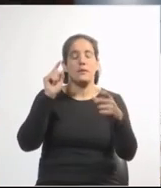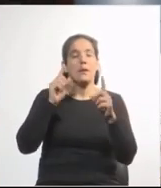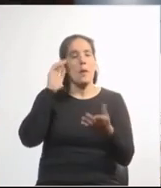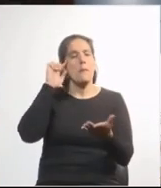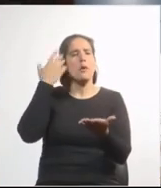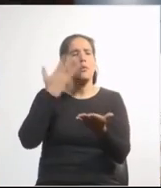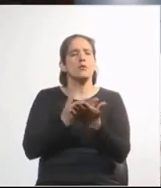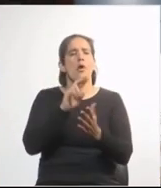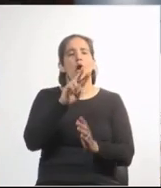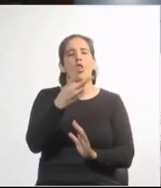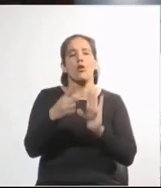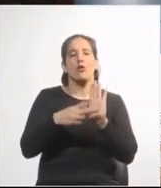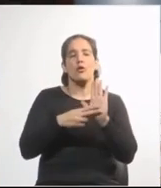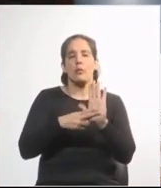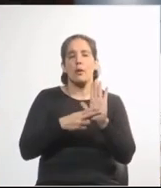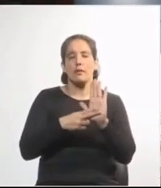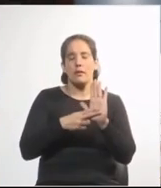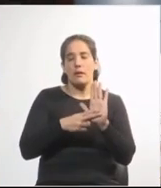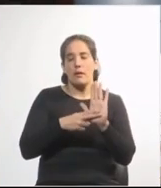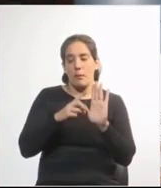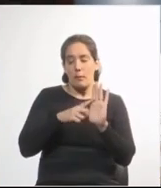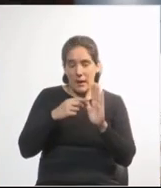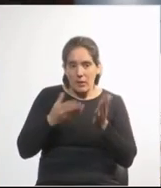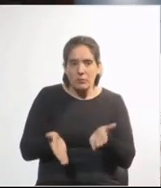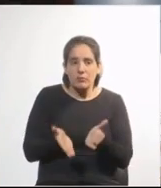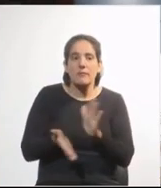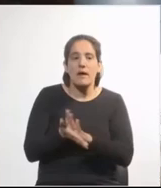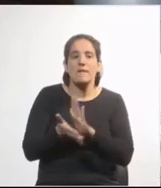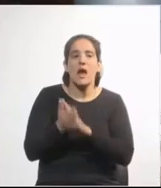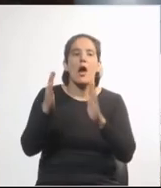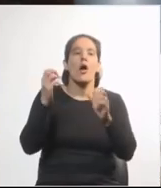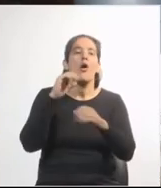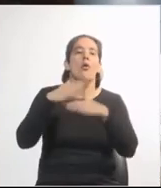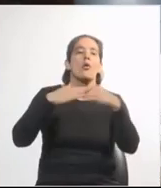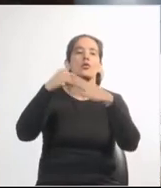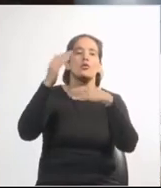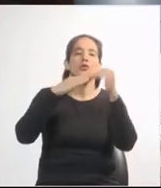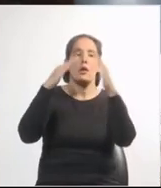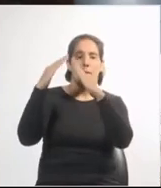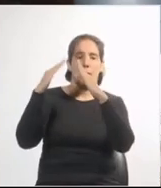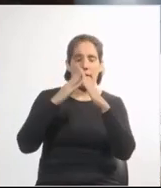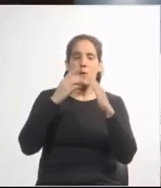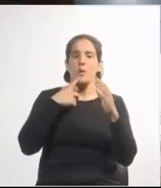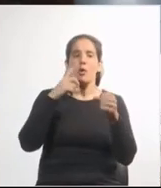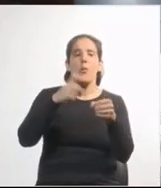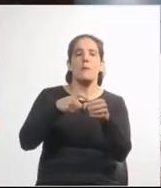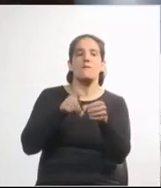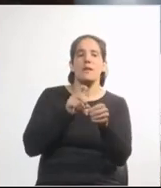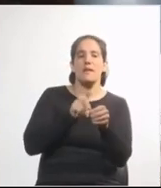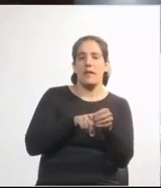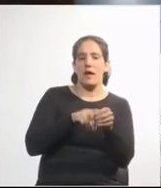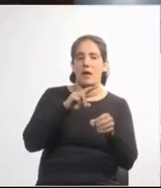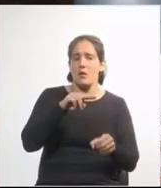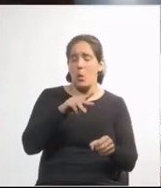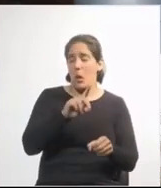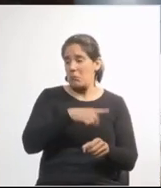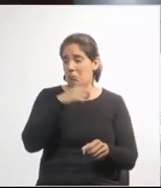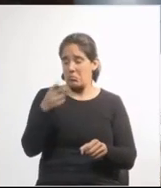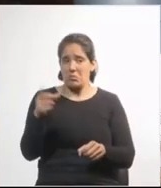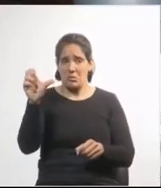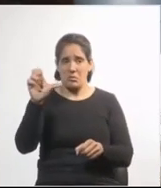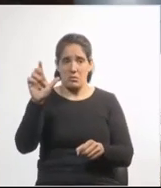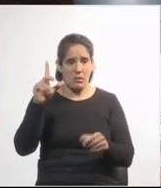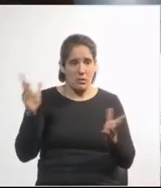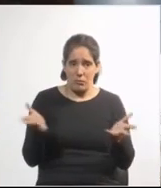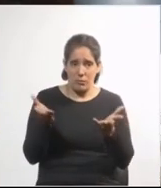Propusimos 2 normas con el objetivo de darle a la construcción de vivienda por la forma cooperativa los mismos beneficios fiscales que establece la Ley de